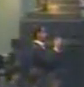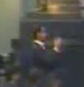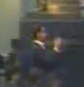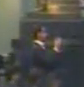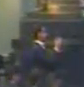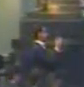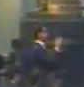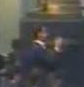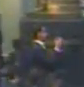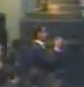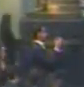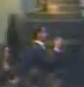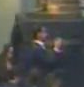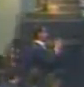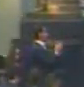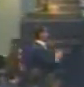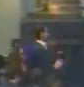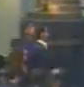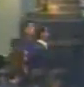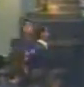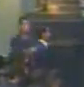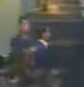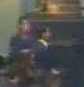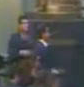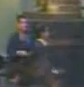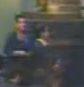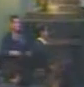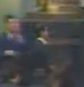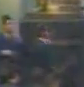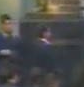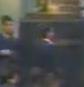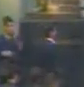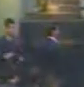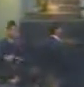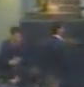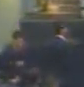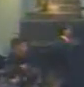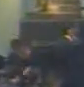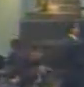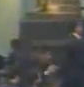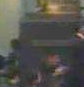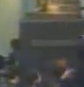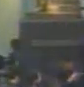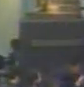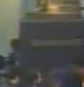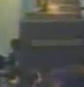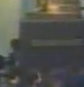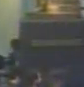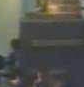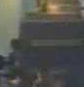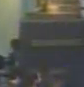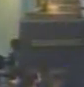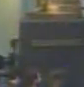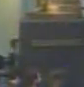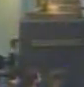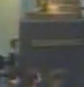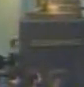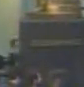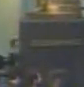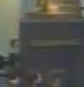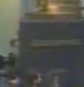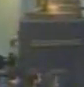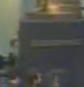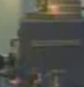este panel de opinión, nos acompaña el senador Rabindranath Salazar Solorio, presidente de la Comisión de